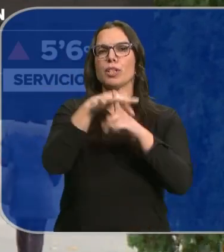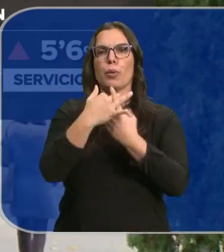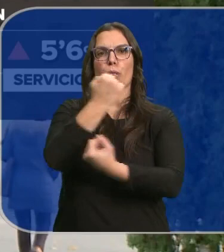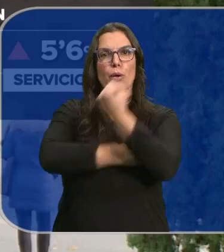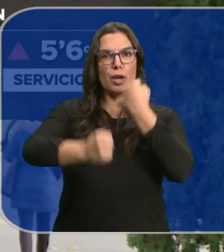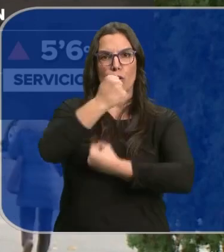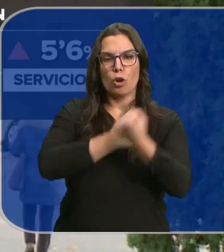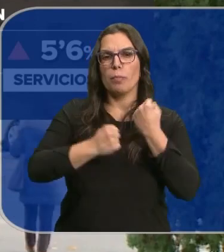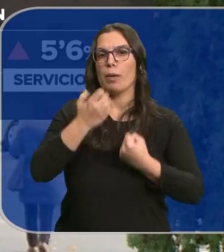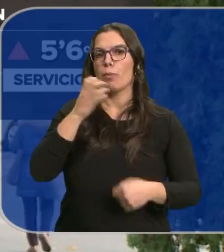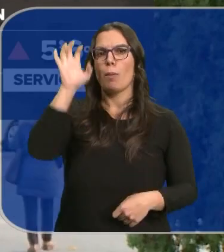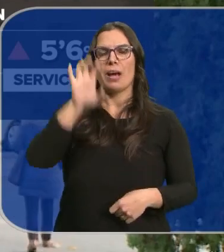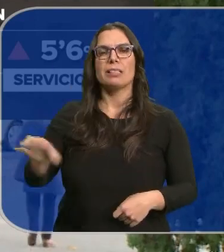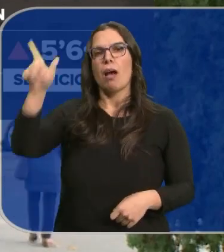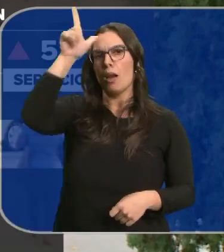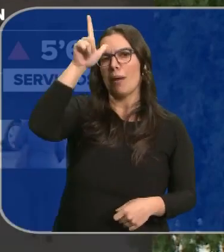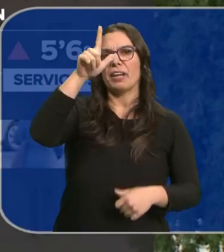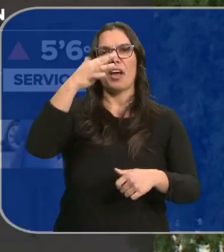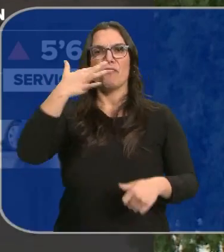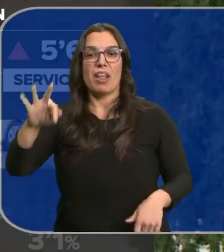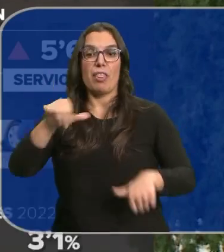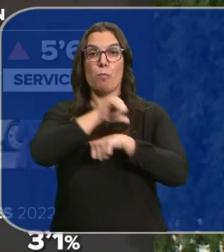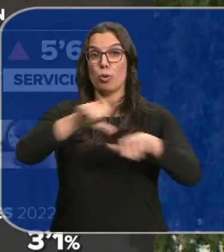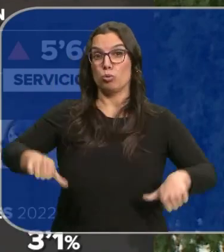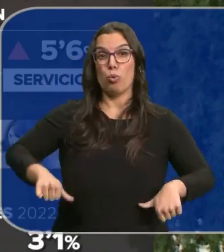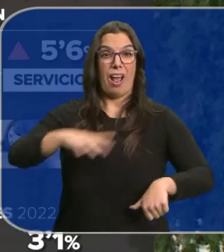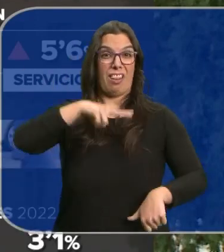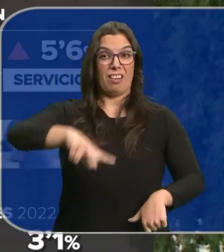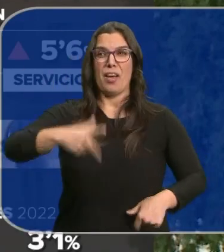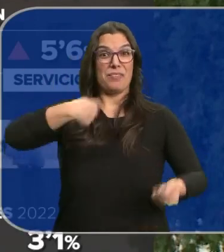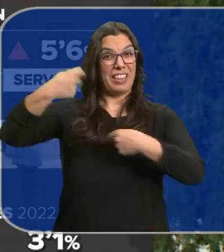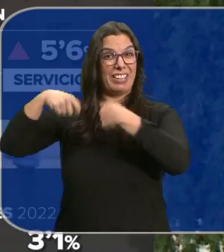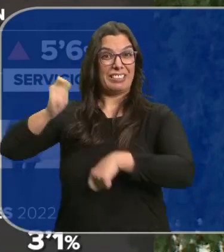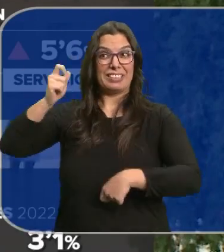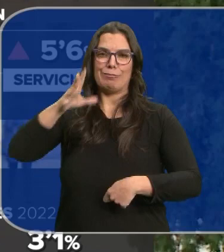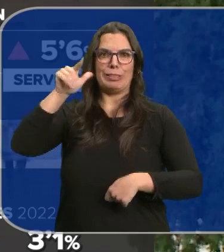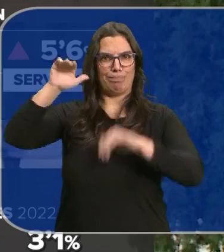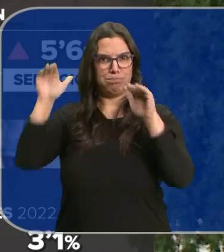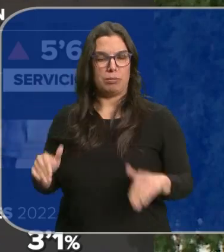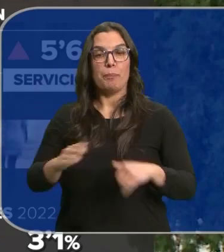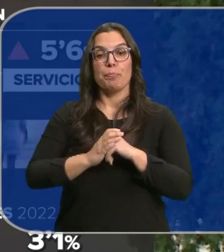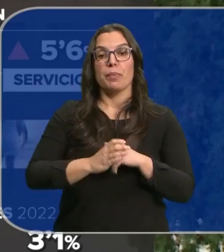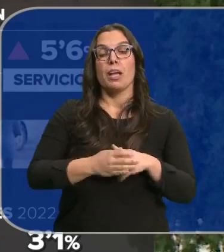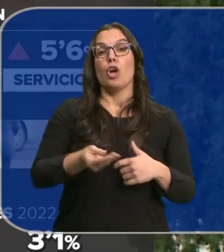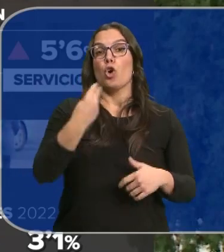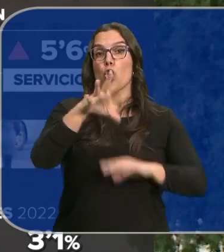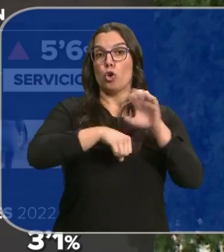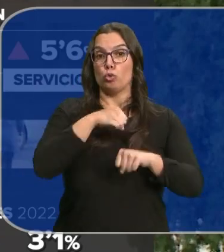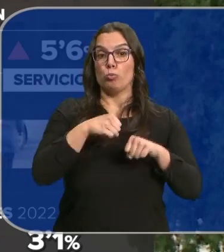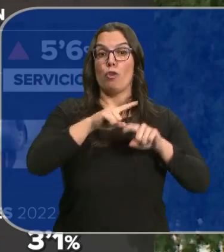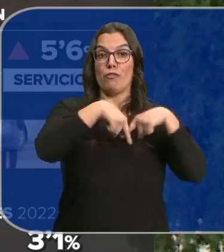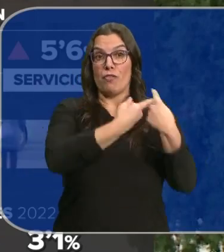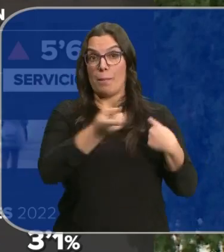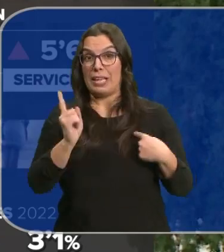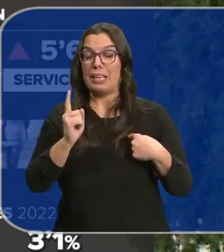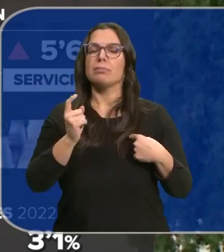atraviesan países como Alemania, Francia o Portugal, que son grandes clientes nuestros. Por cierto, que el consumo de los hogares, aunque menos, sigue